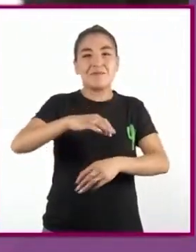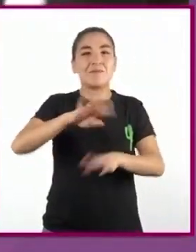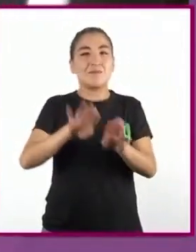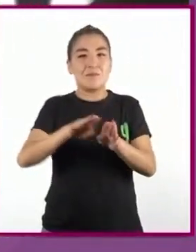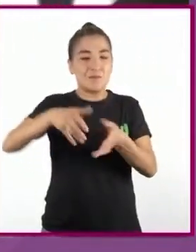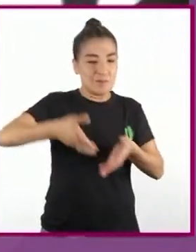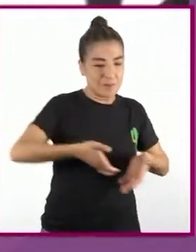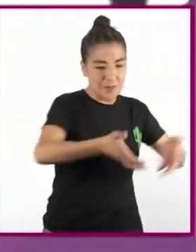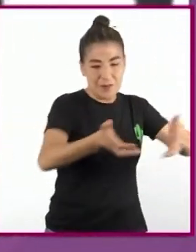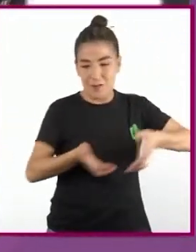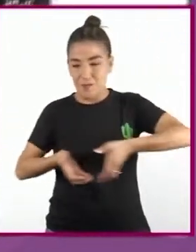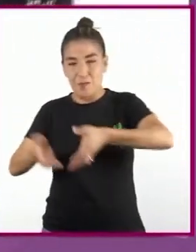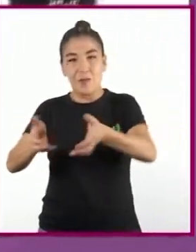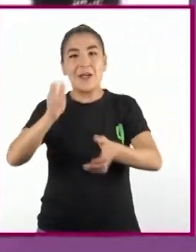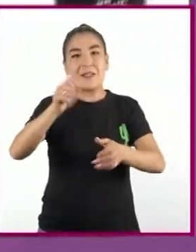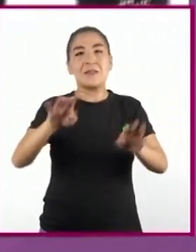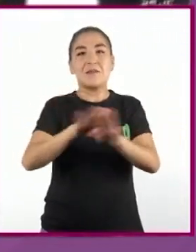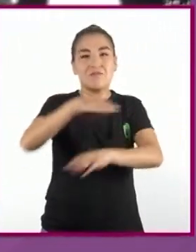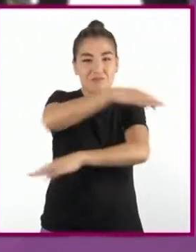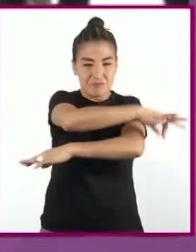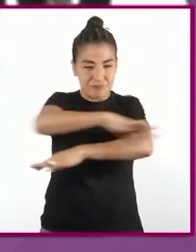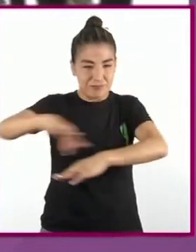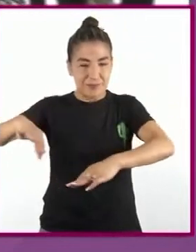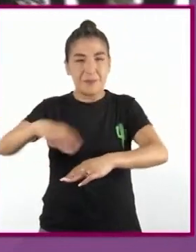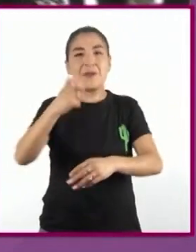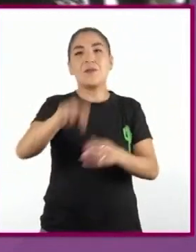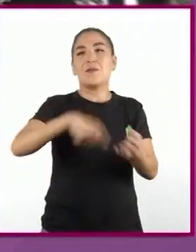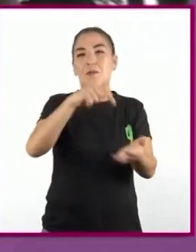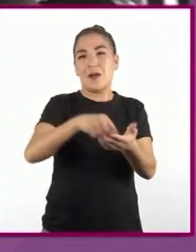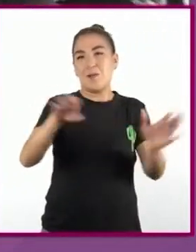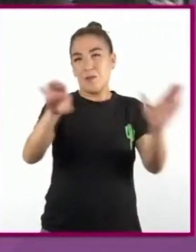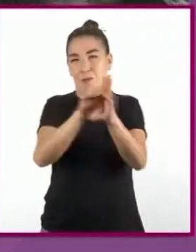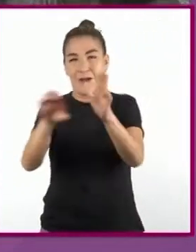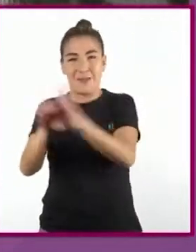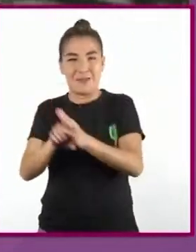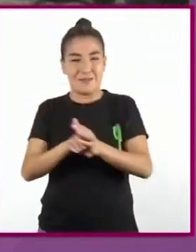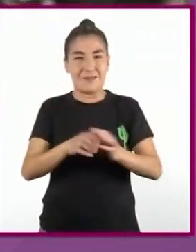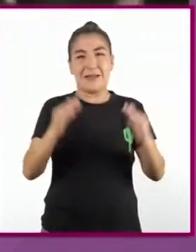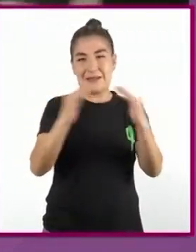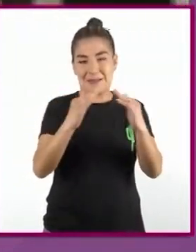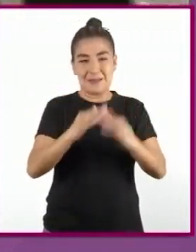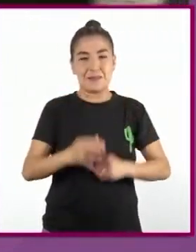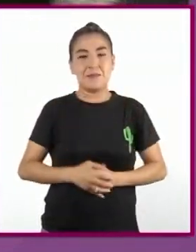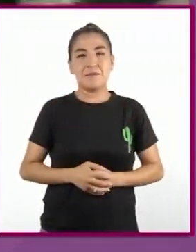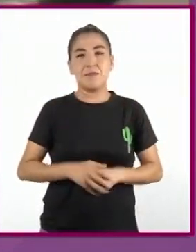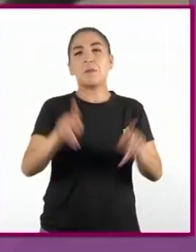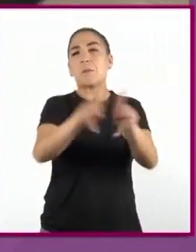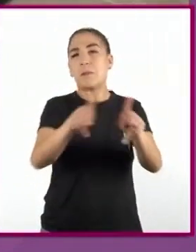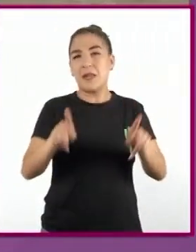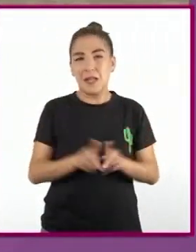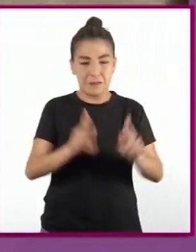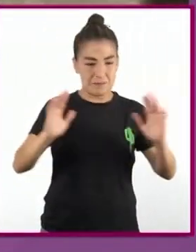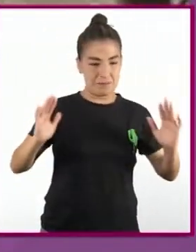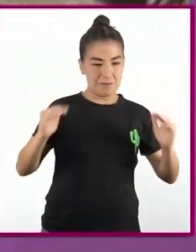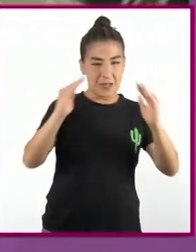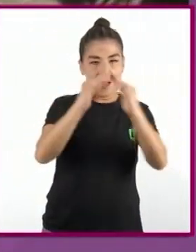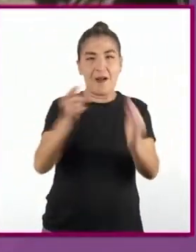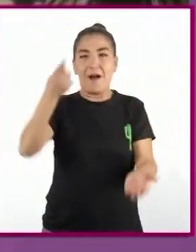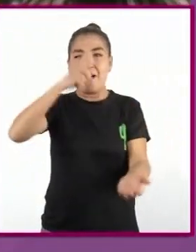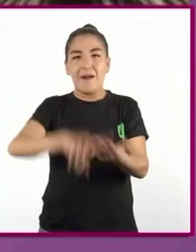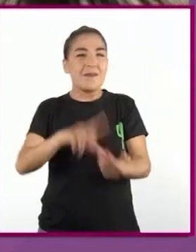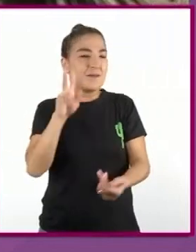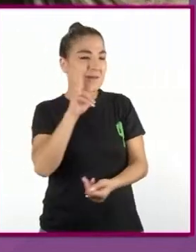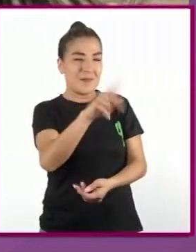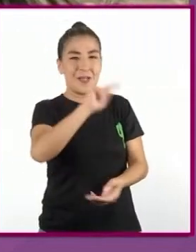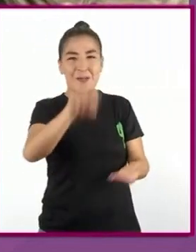la ciudad uniendo a los diferentes conjuntos habitacionales. Patios y pirámides sobre plataformas sobrepuestas se